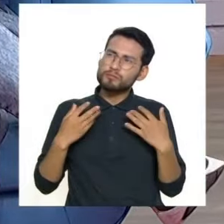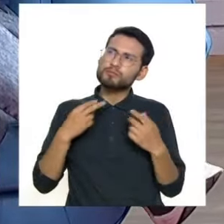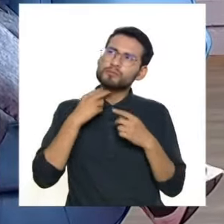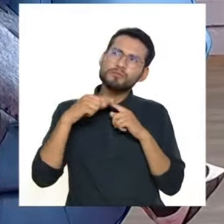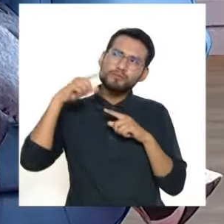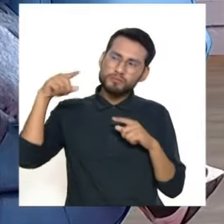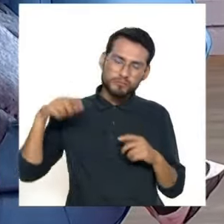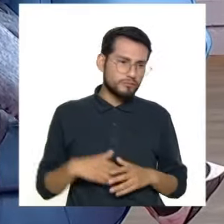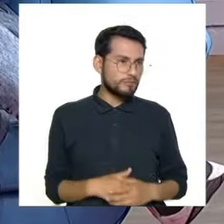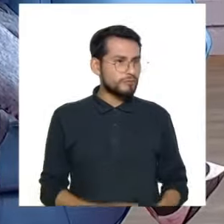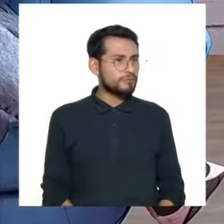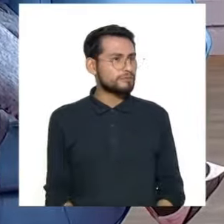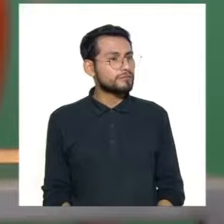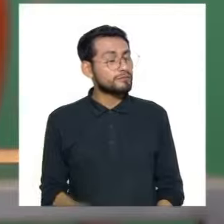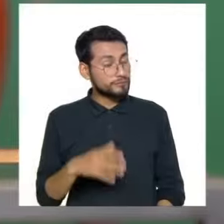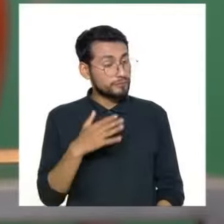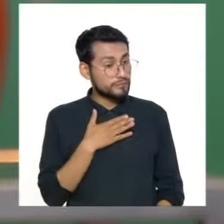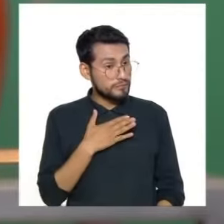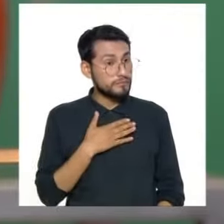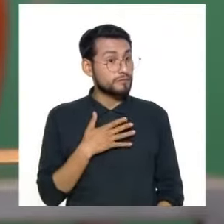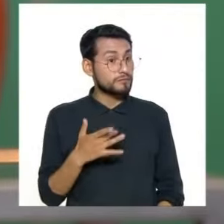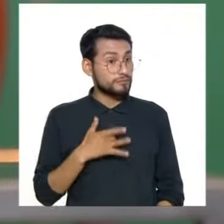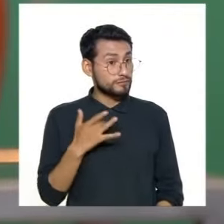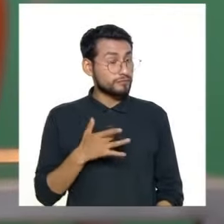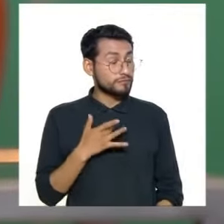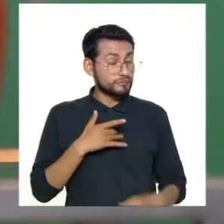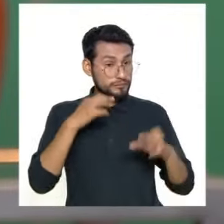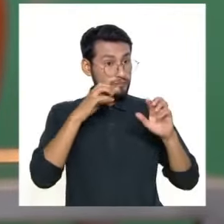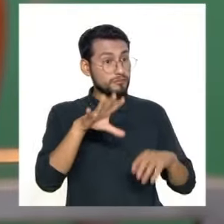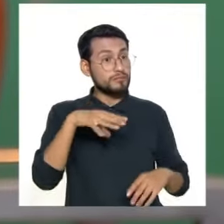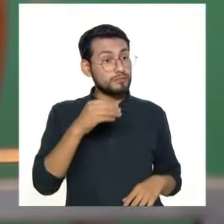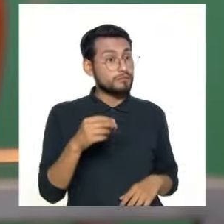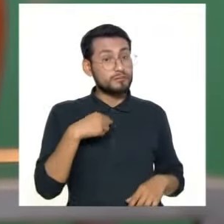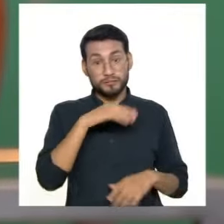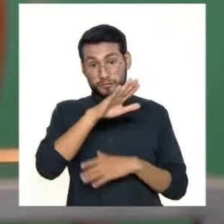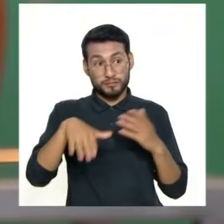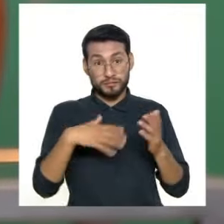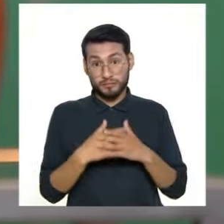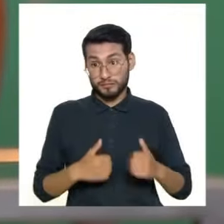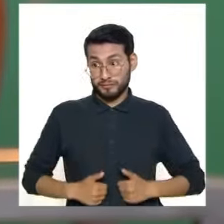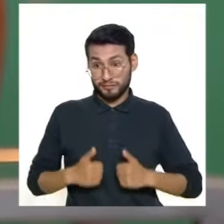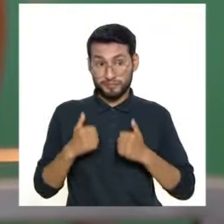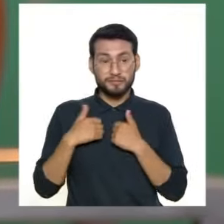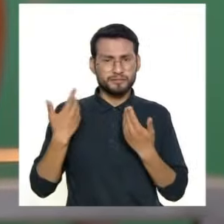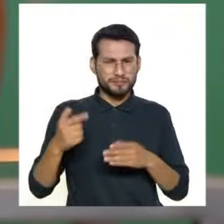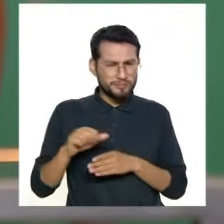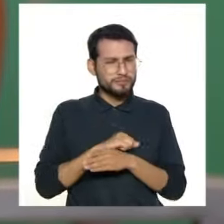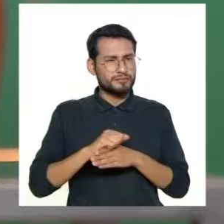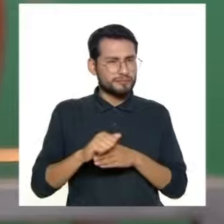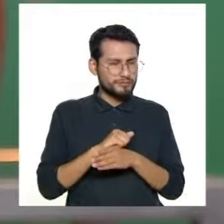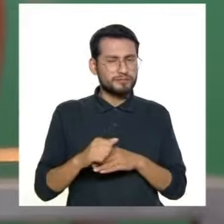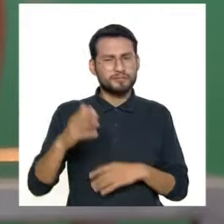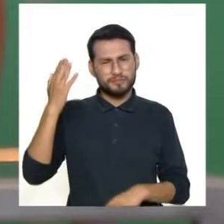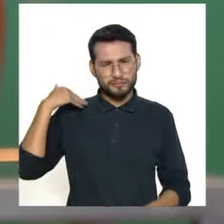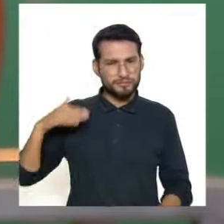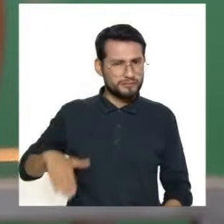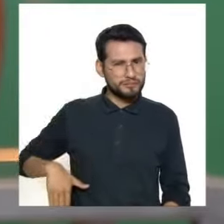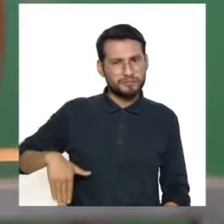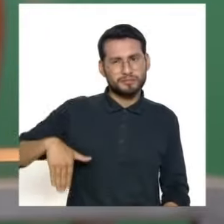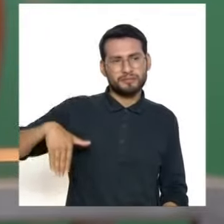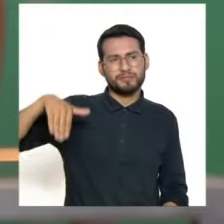instrumento Mira eh yo siento yo me siento una privilegiada porque siento que toda mi vida ha sido un entrenamiento desde muy niña